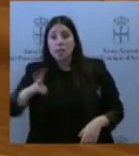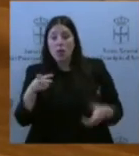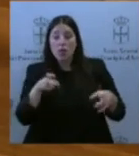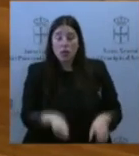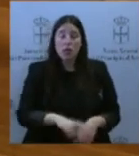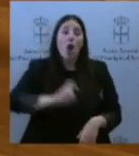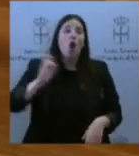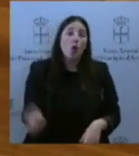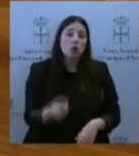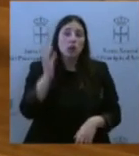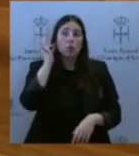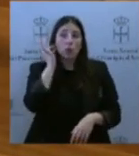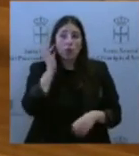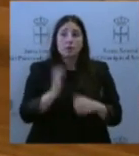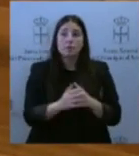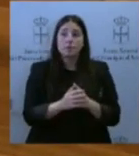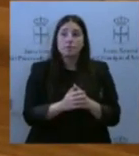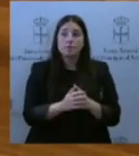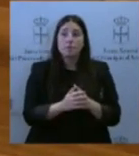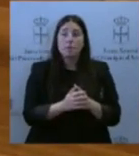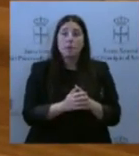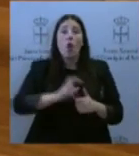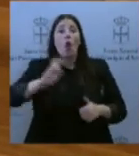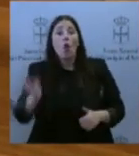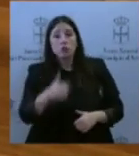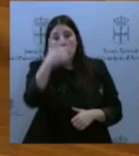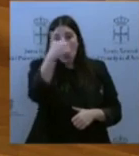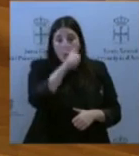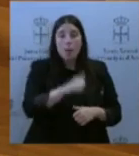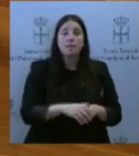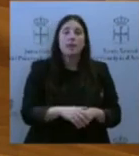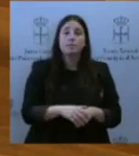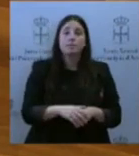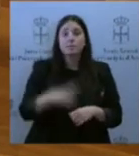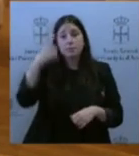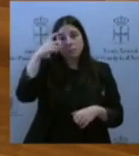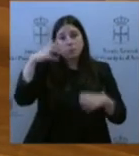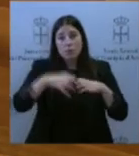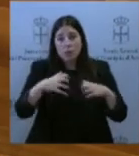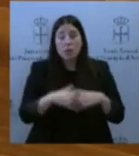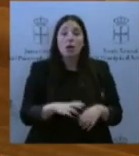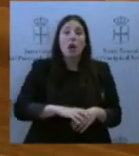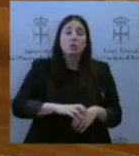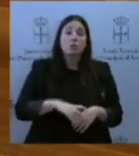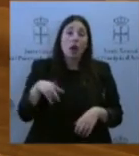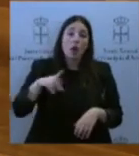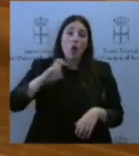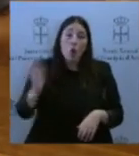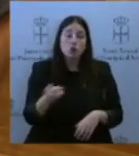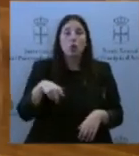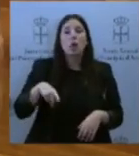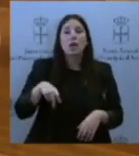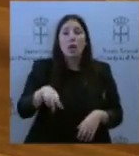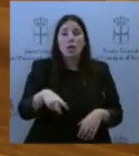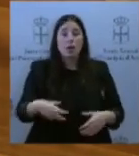en urología. Javi, un cáncer de testículos, tuvo que ir a la privada. Esto es el día a día. Lo que le quiero decir es